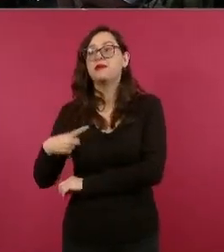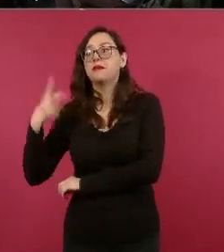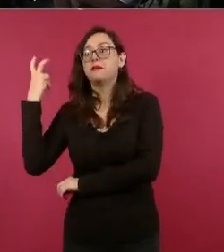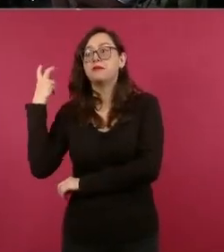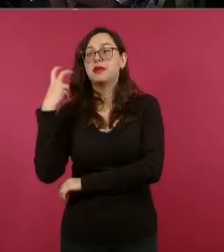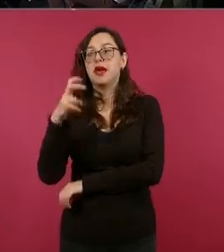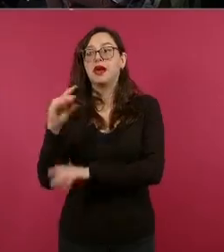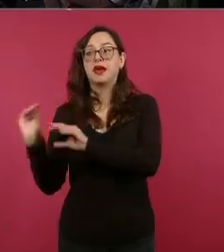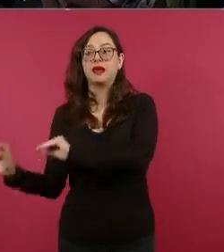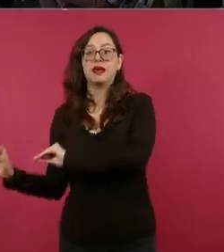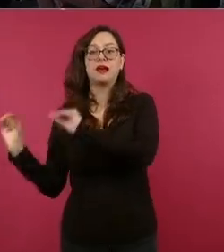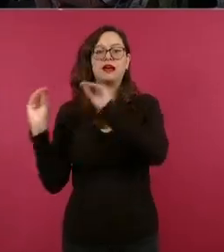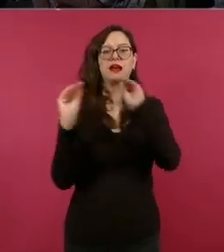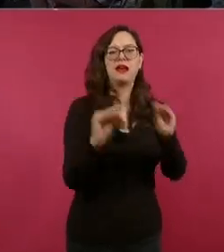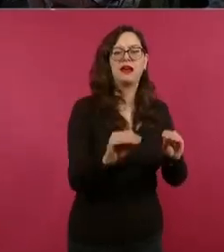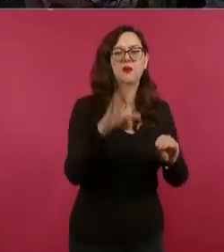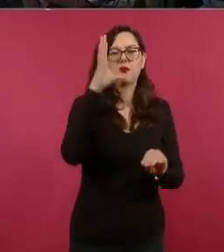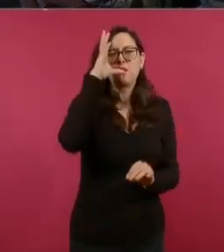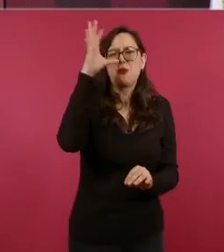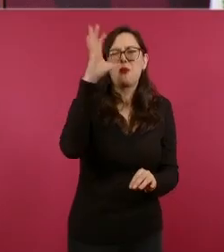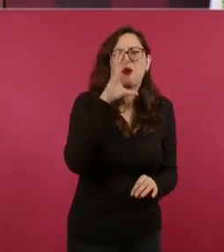Campeche,